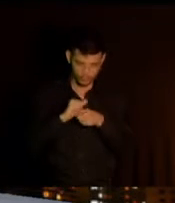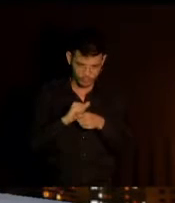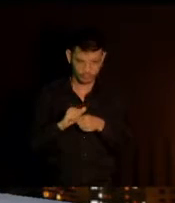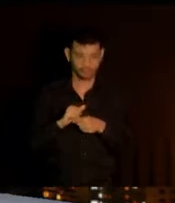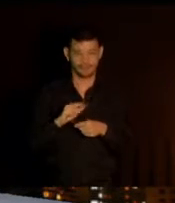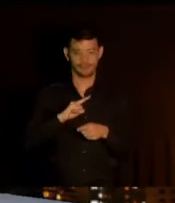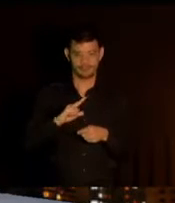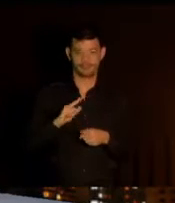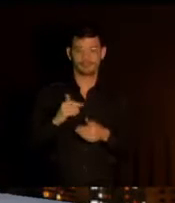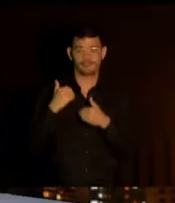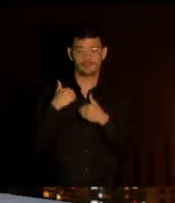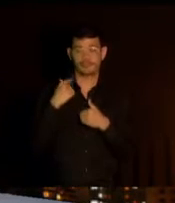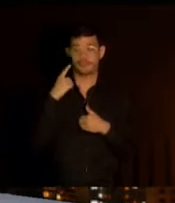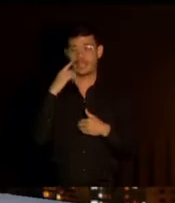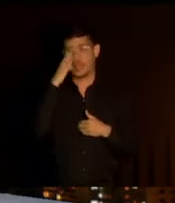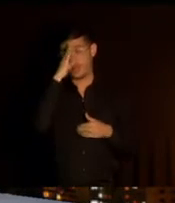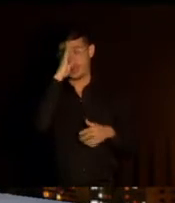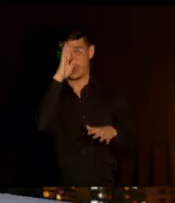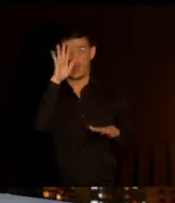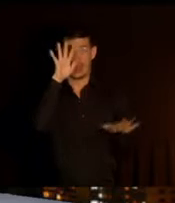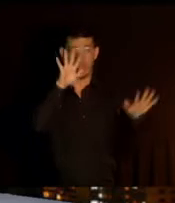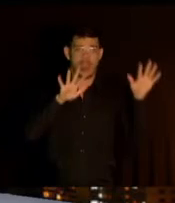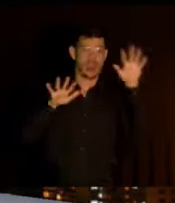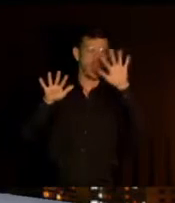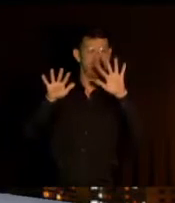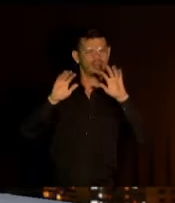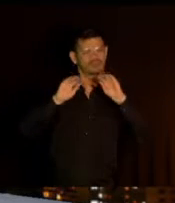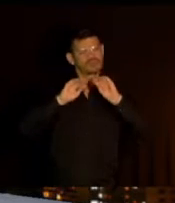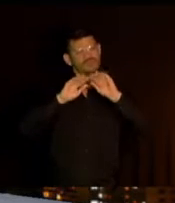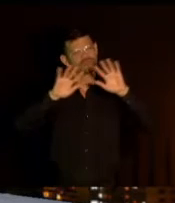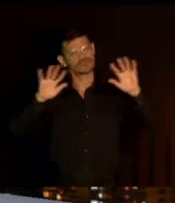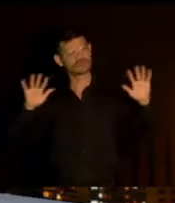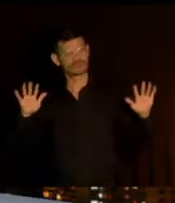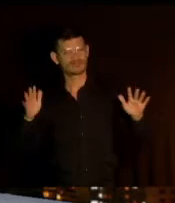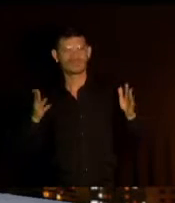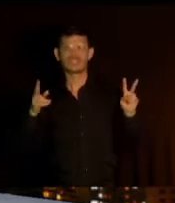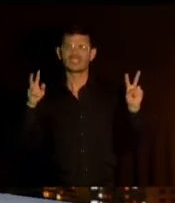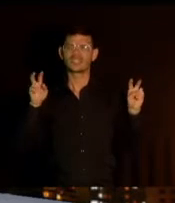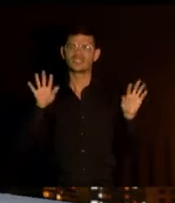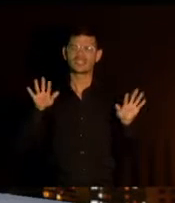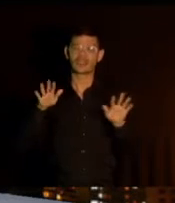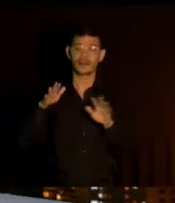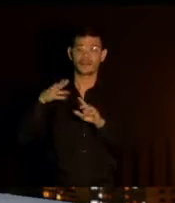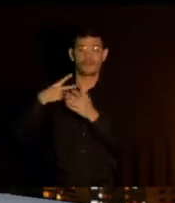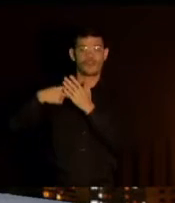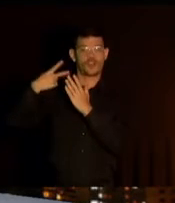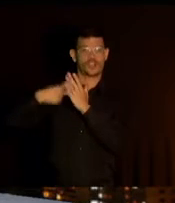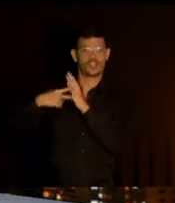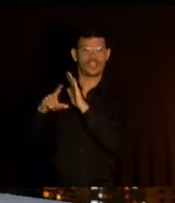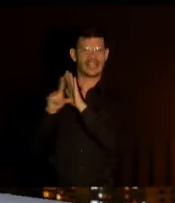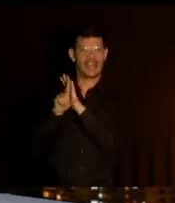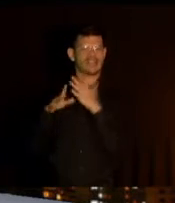pues despejen esas dudas que hay en torno a ese proyecto de ley que ya ha sido aprobado por